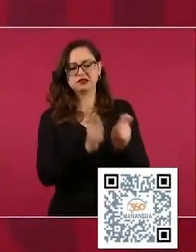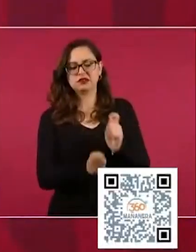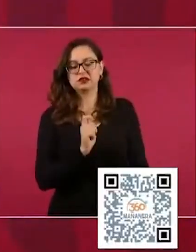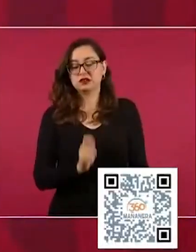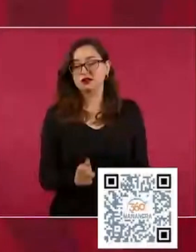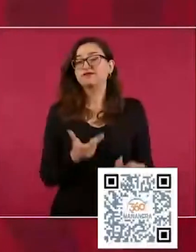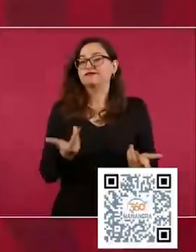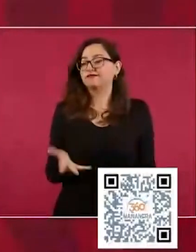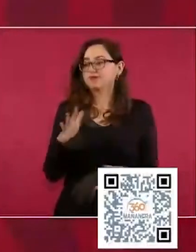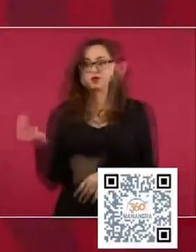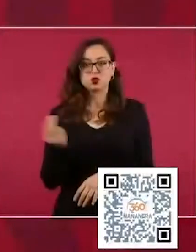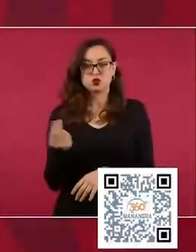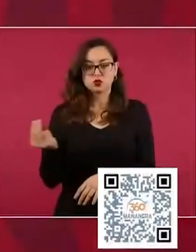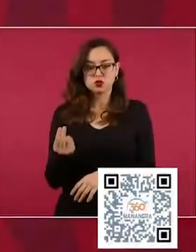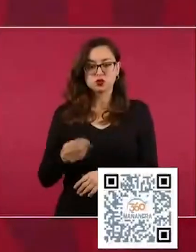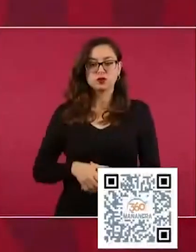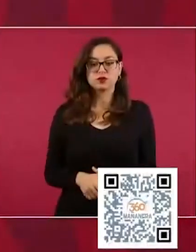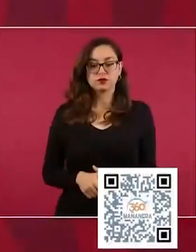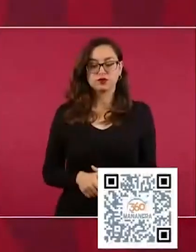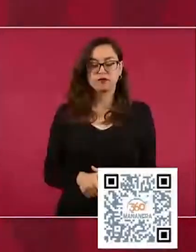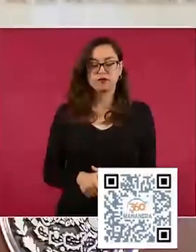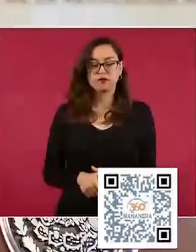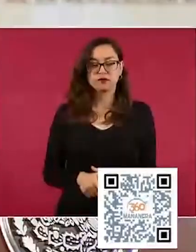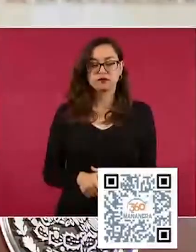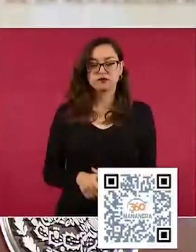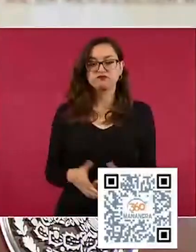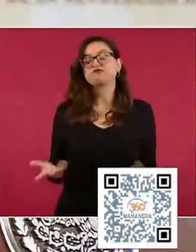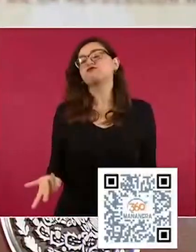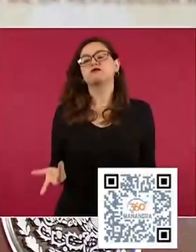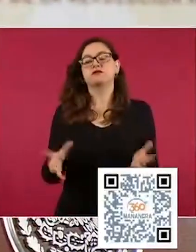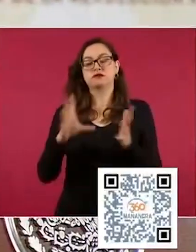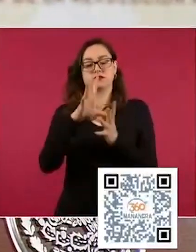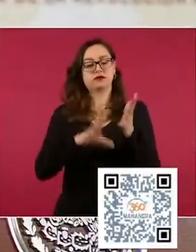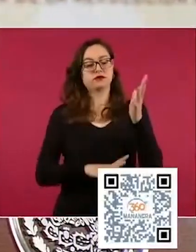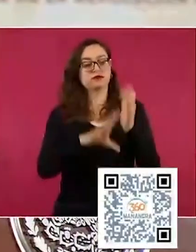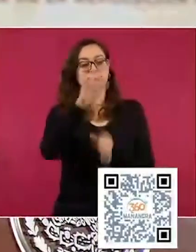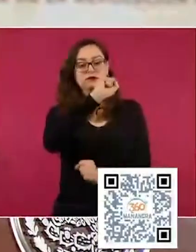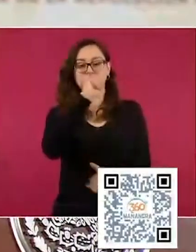de acuerdo a la Constitución la política exterior corresponde